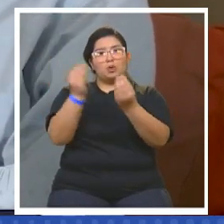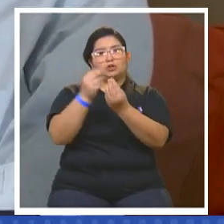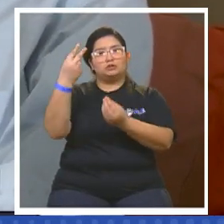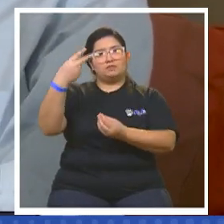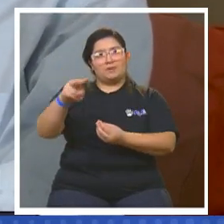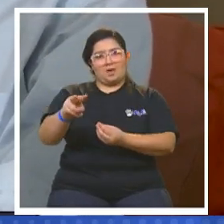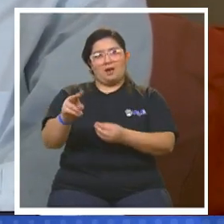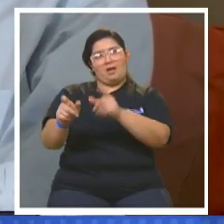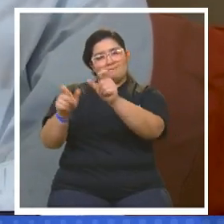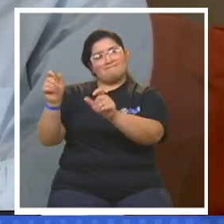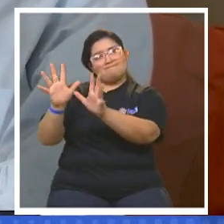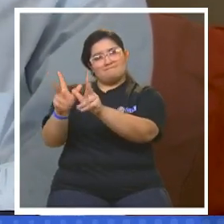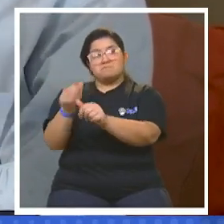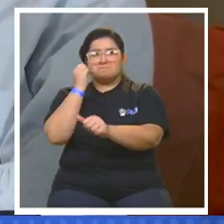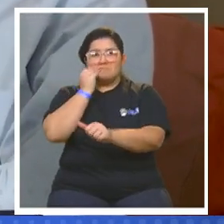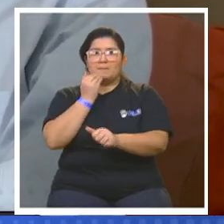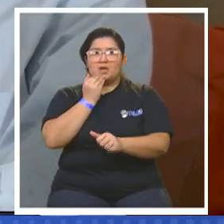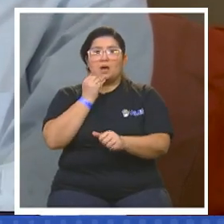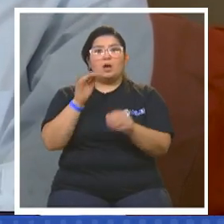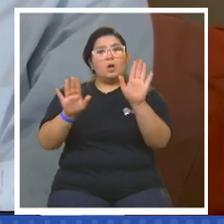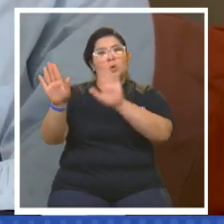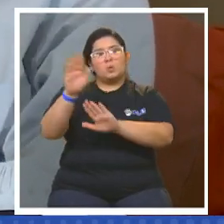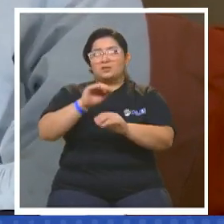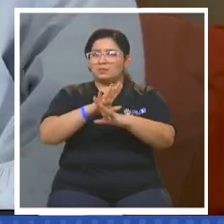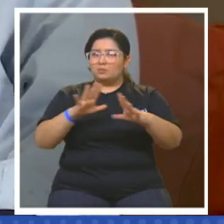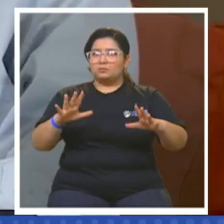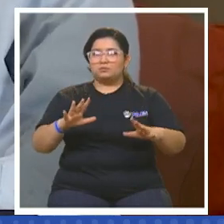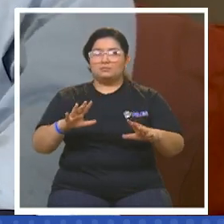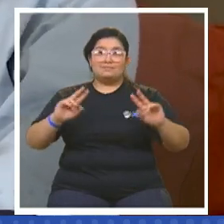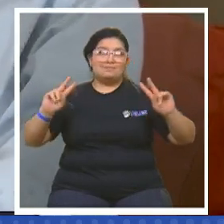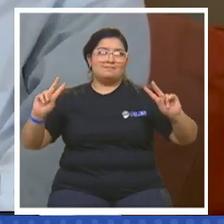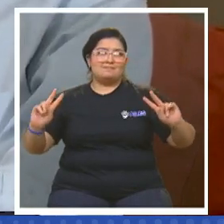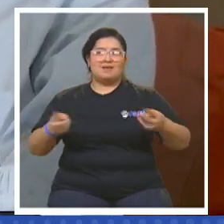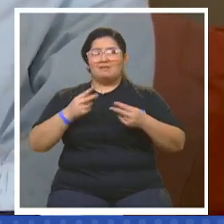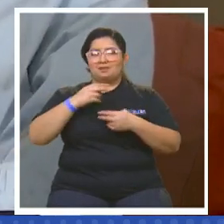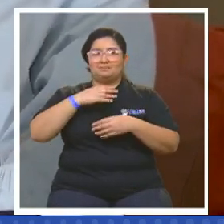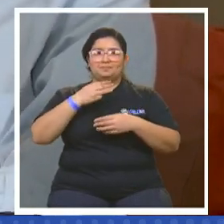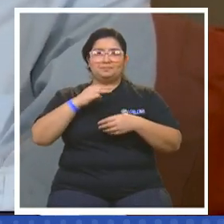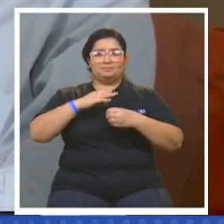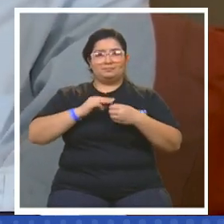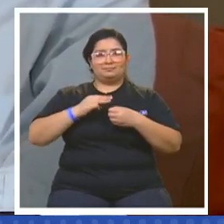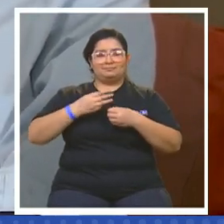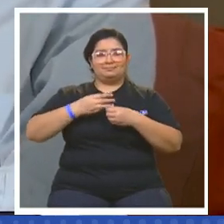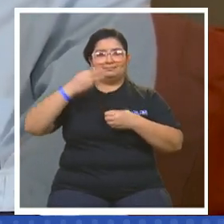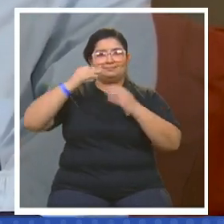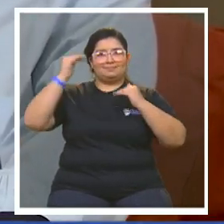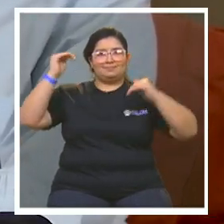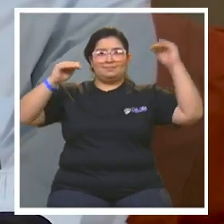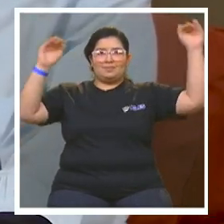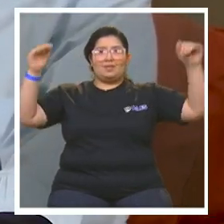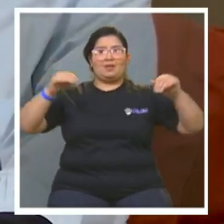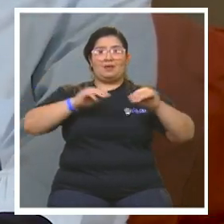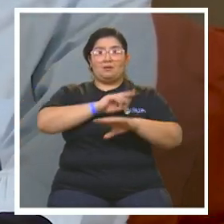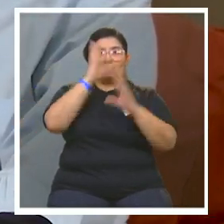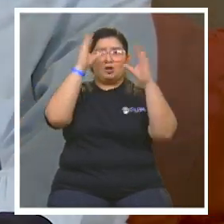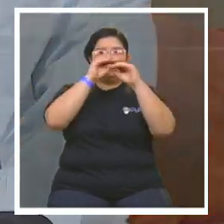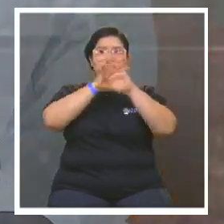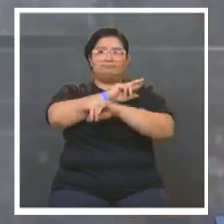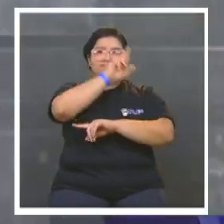familias y seres queridos. Cuídense mucho. Viva los adultos mayores. Muy buenas noches y que Dios los bendiga.